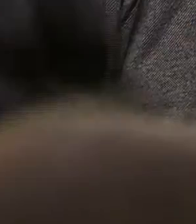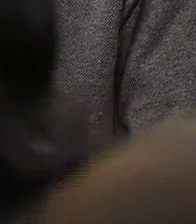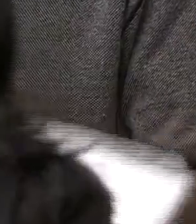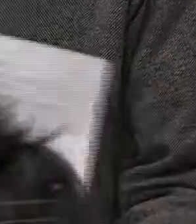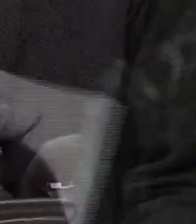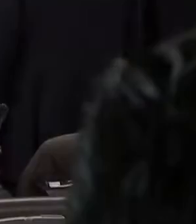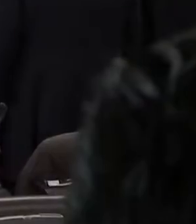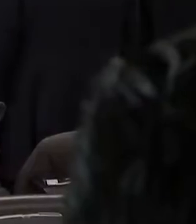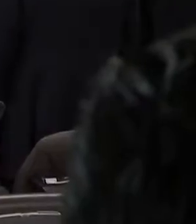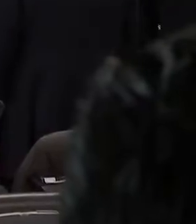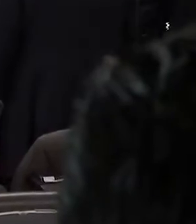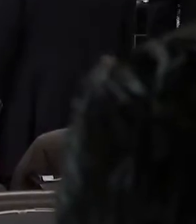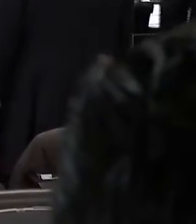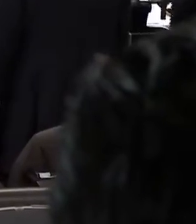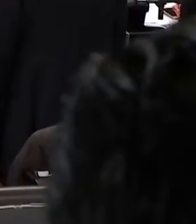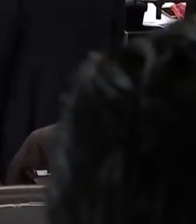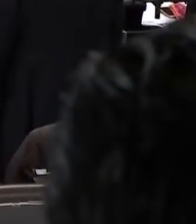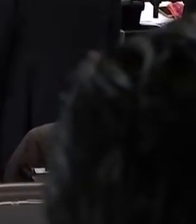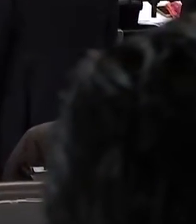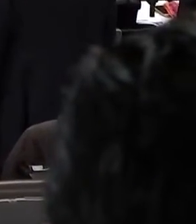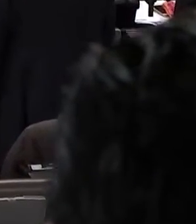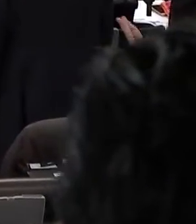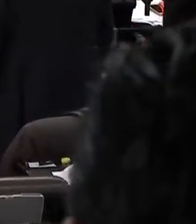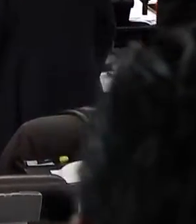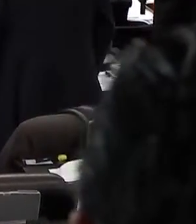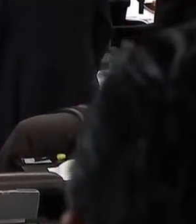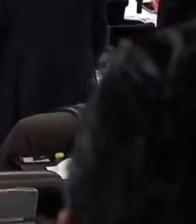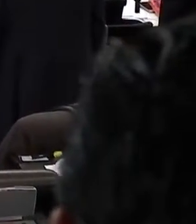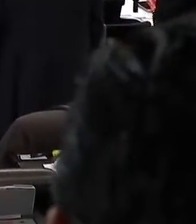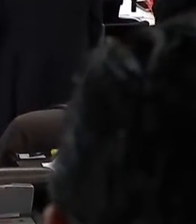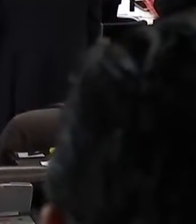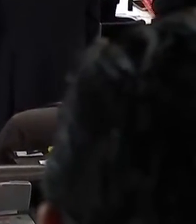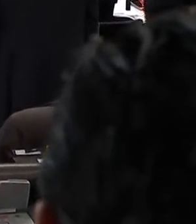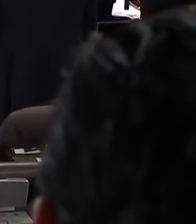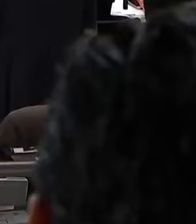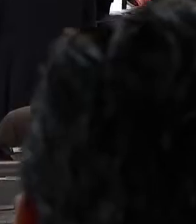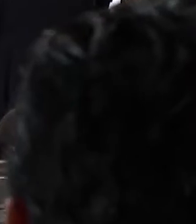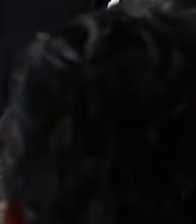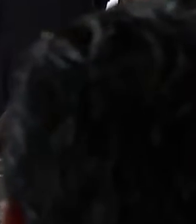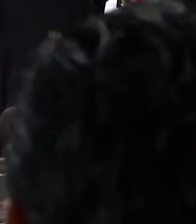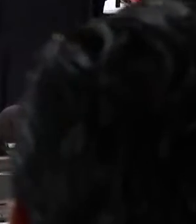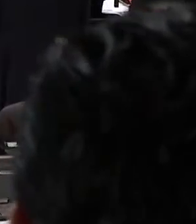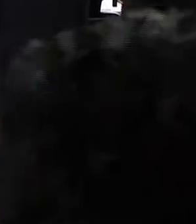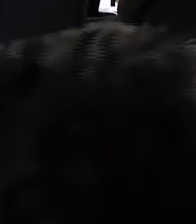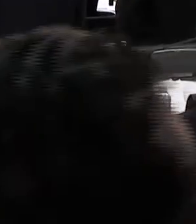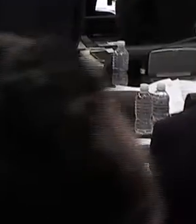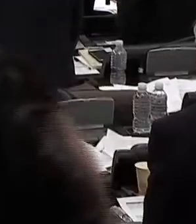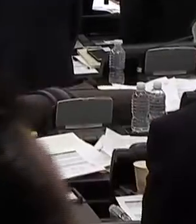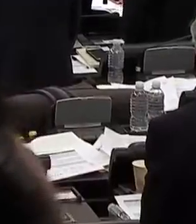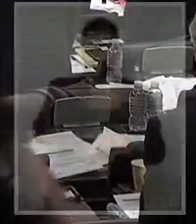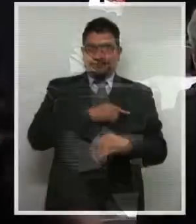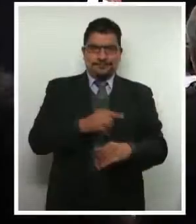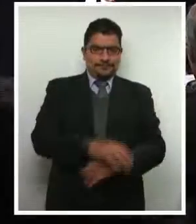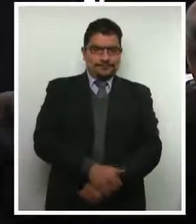Le pido a la Asamblea, respetemos las charlas que traen y que puedan desahogar aquí.